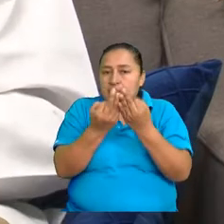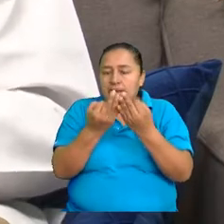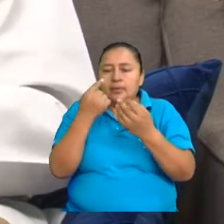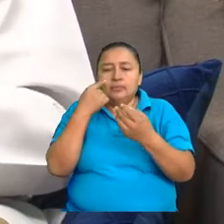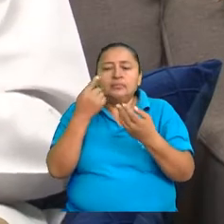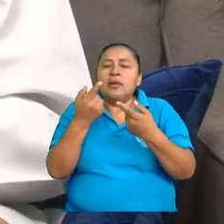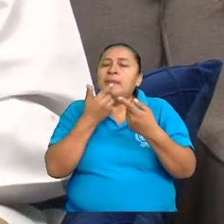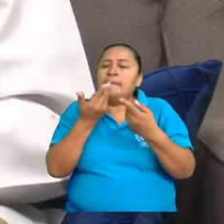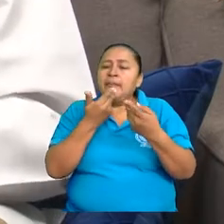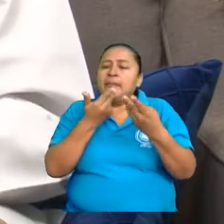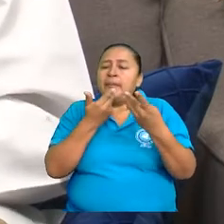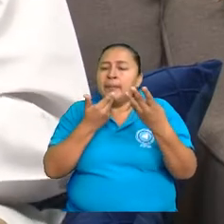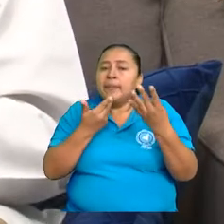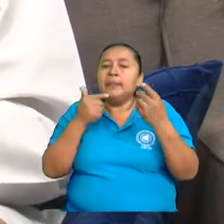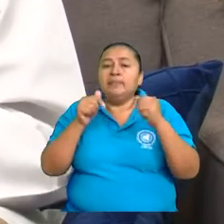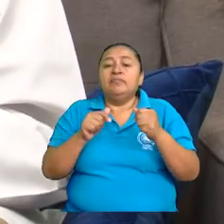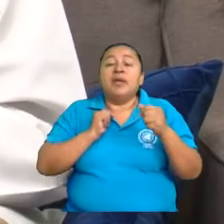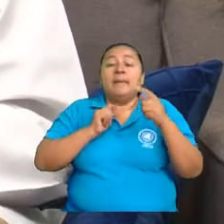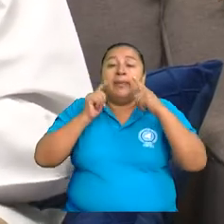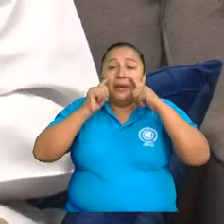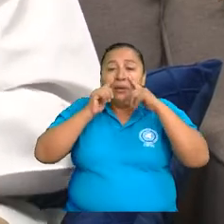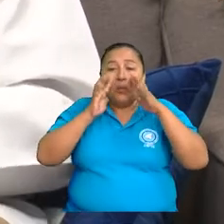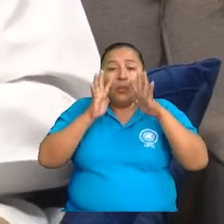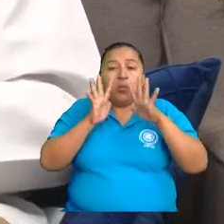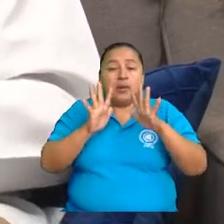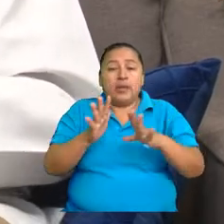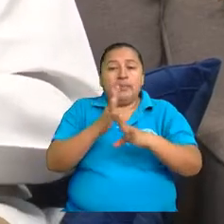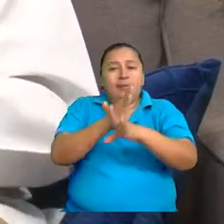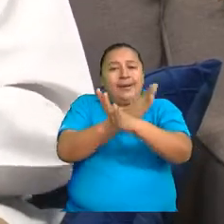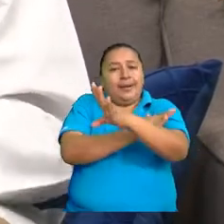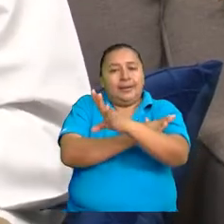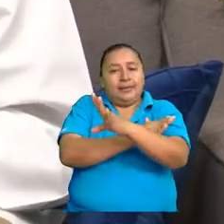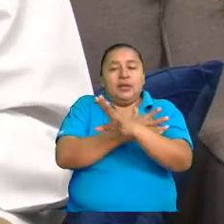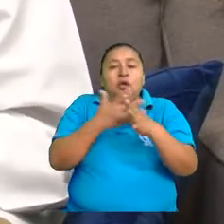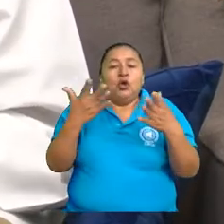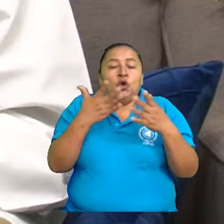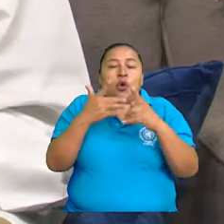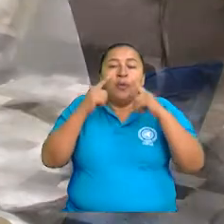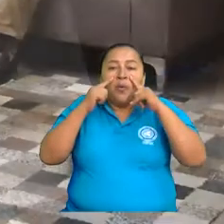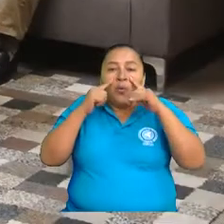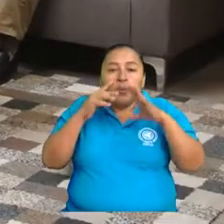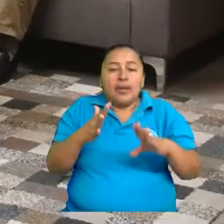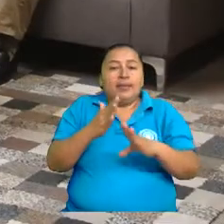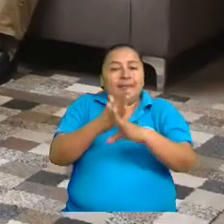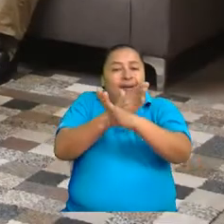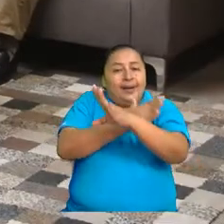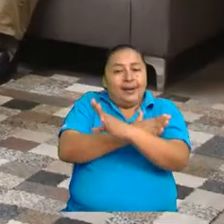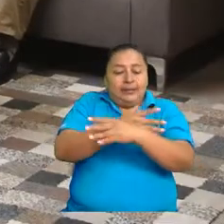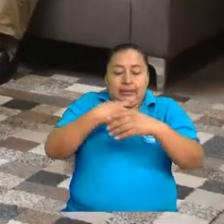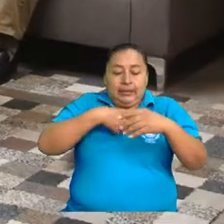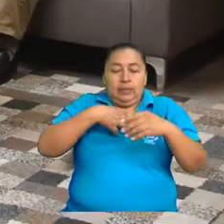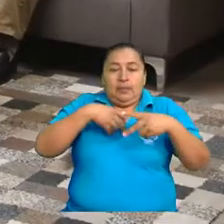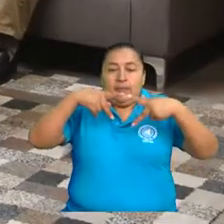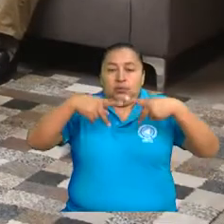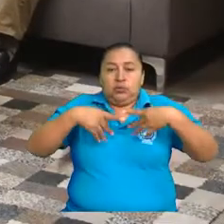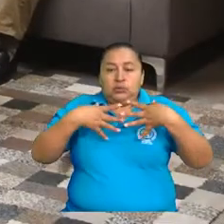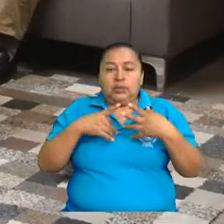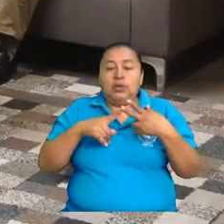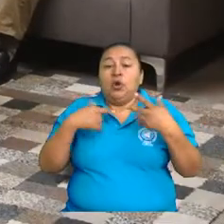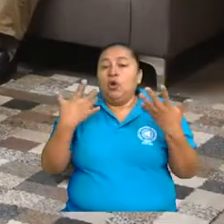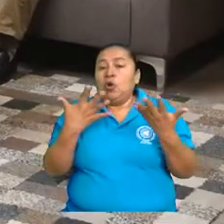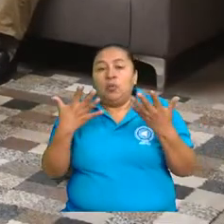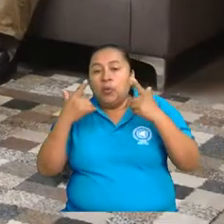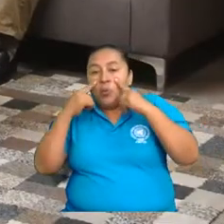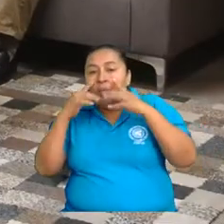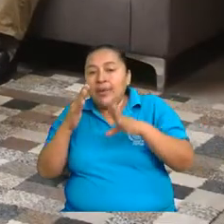para poder implementar medidas preventivas. O sea, cómo nos protegemos cada individuo, cómo protegemos a nuestros seres